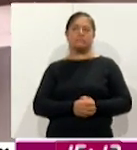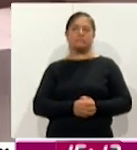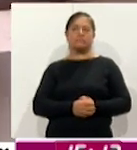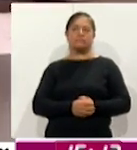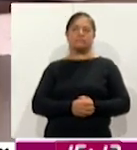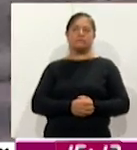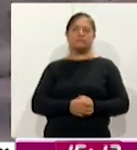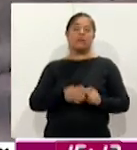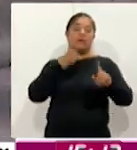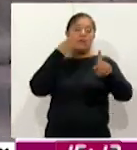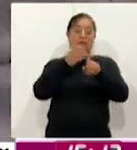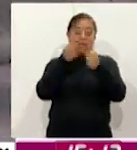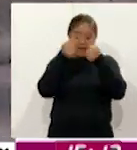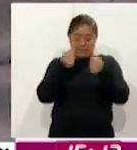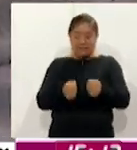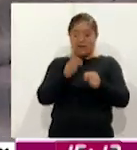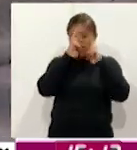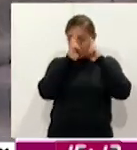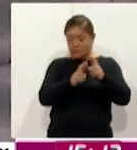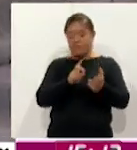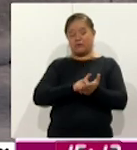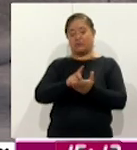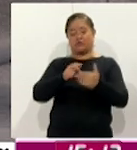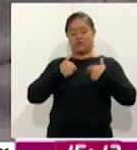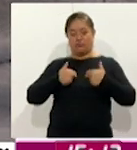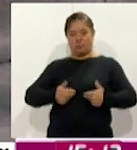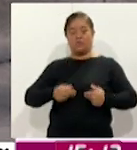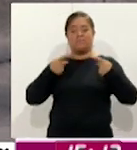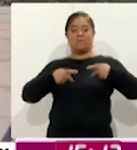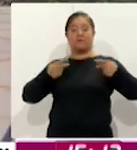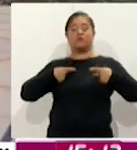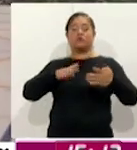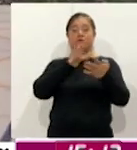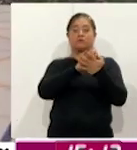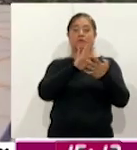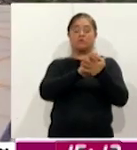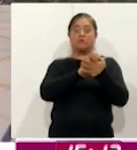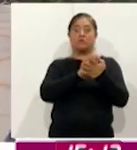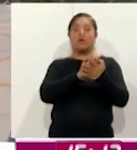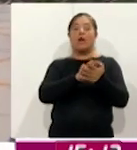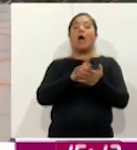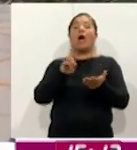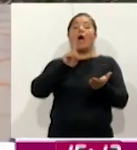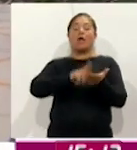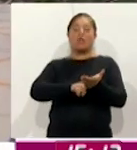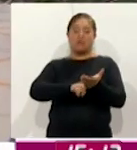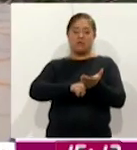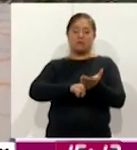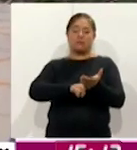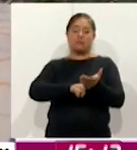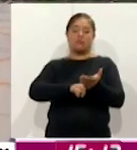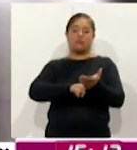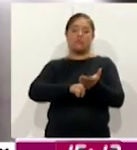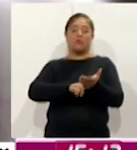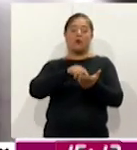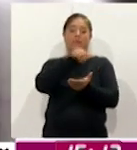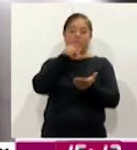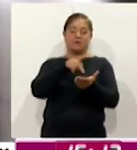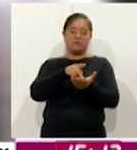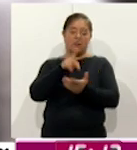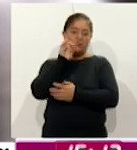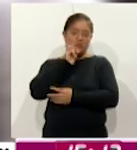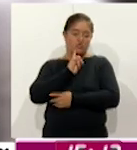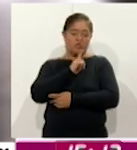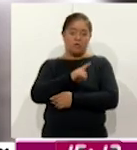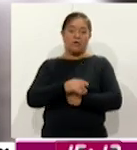Con la finalidad de garantizar el respeto a los derechos humanos de las personas privadas de la libertad en el Centro de Reinserción Social Femenil de Apizaco,